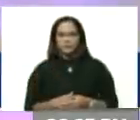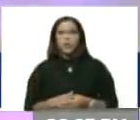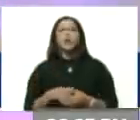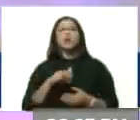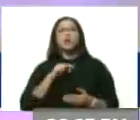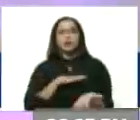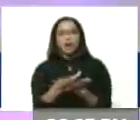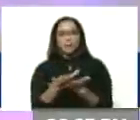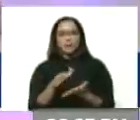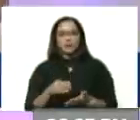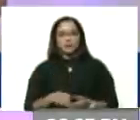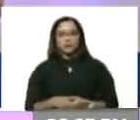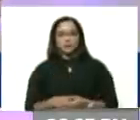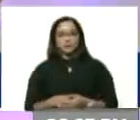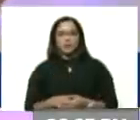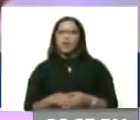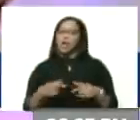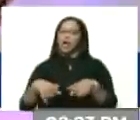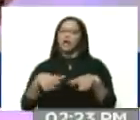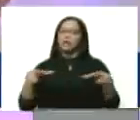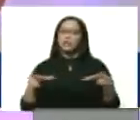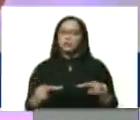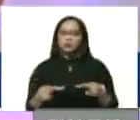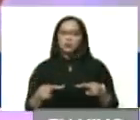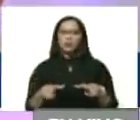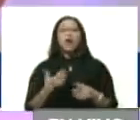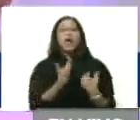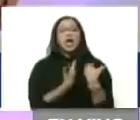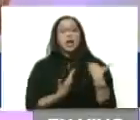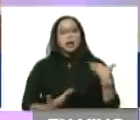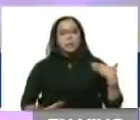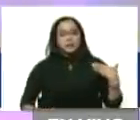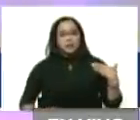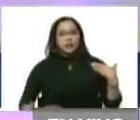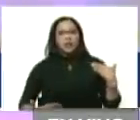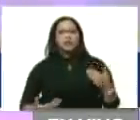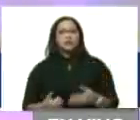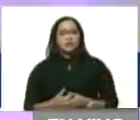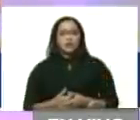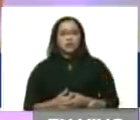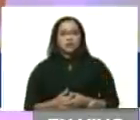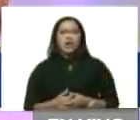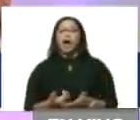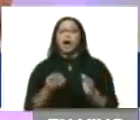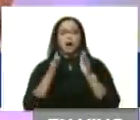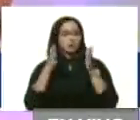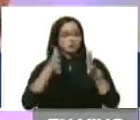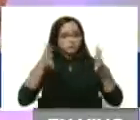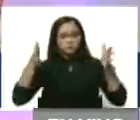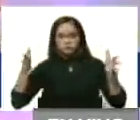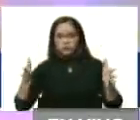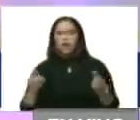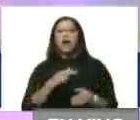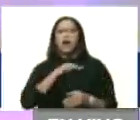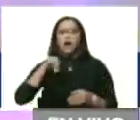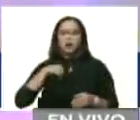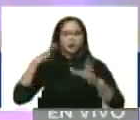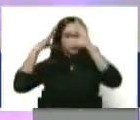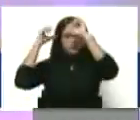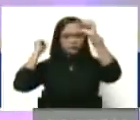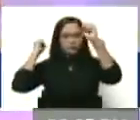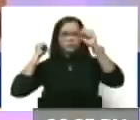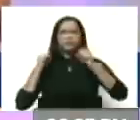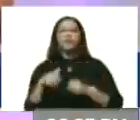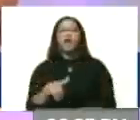está ocurriendo. Ante esta situación, el presidente de la República ha instruido a nuestra Cancillería